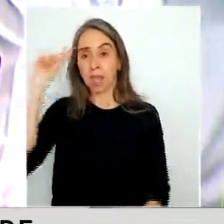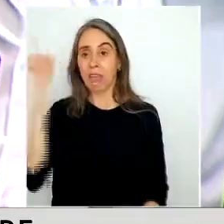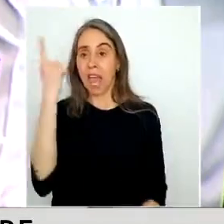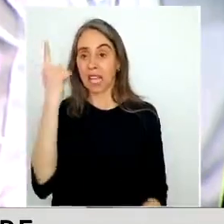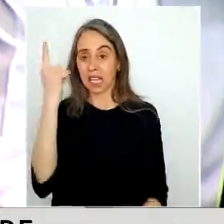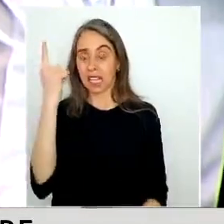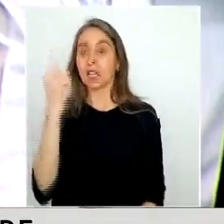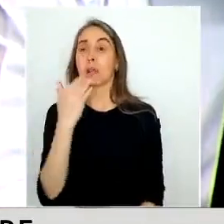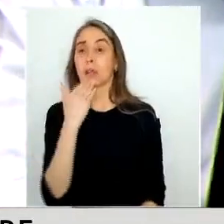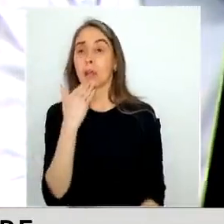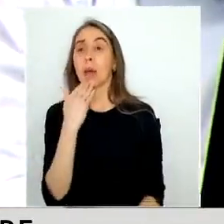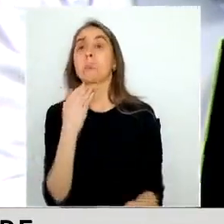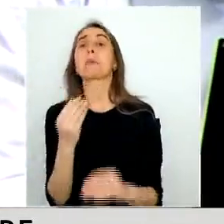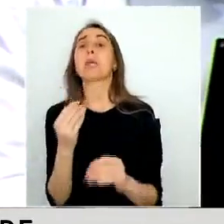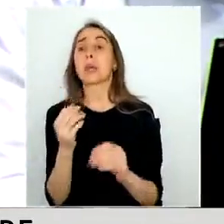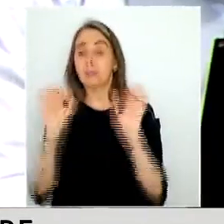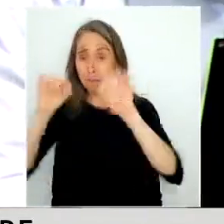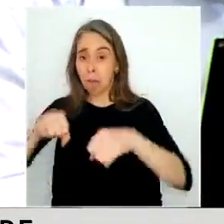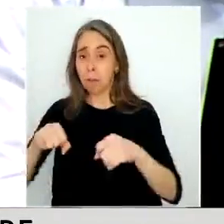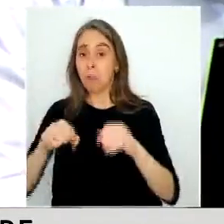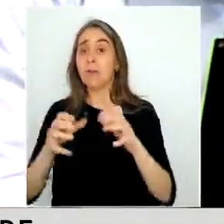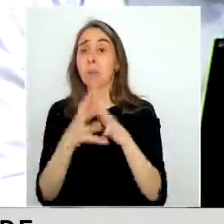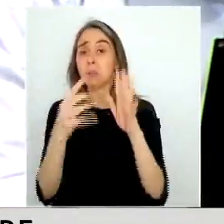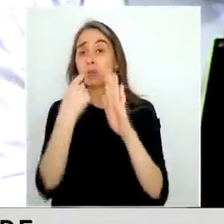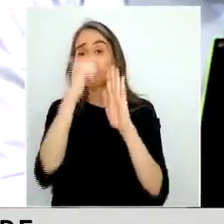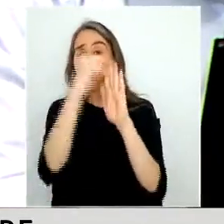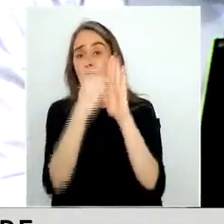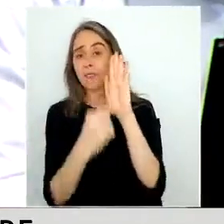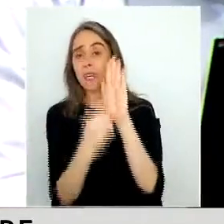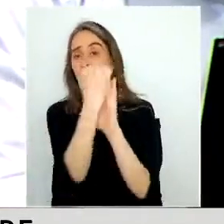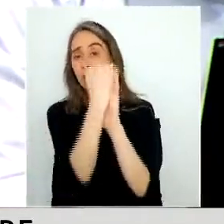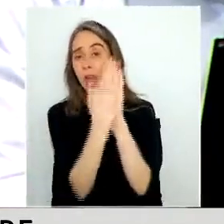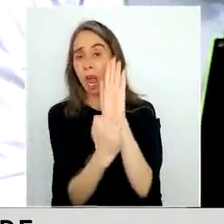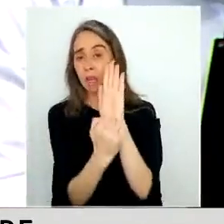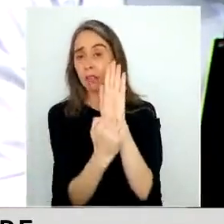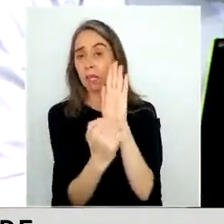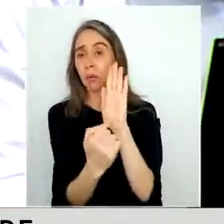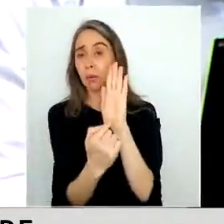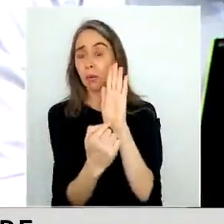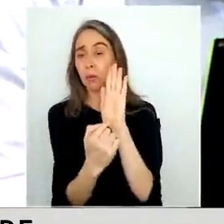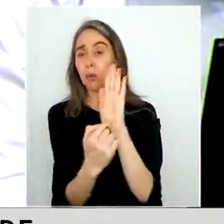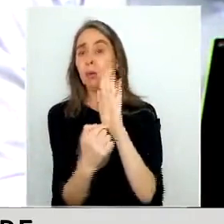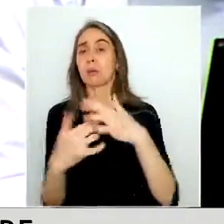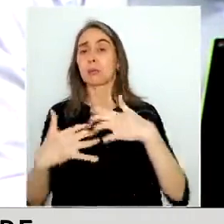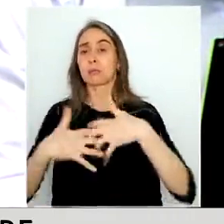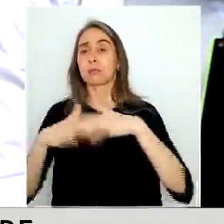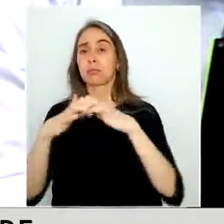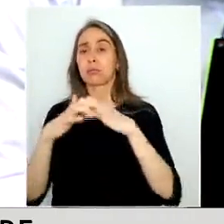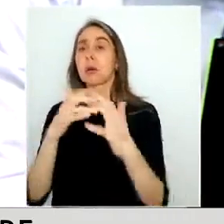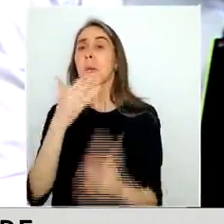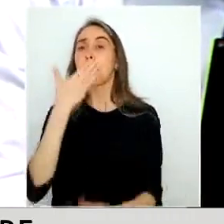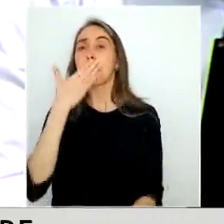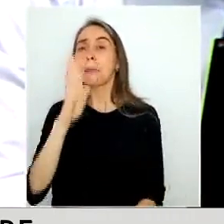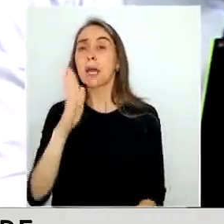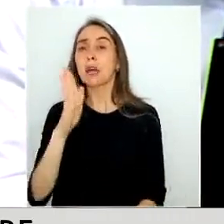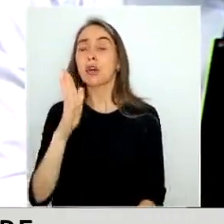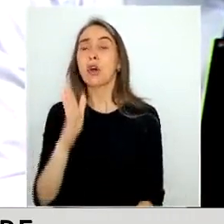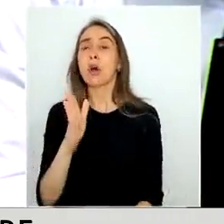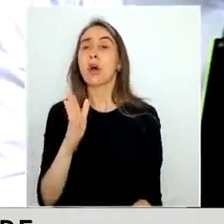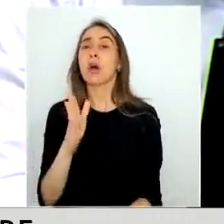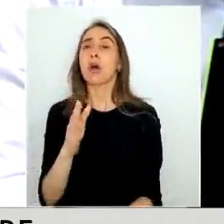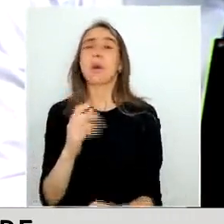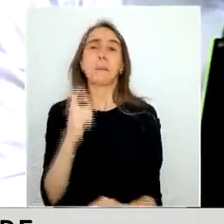del articulado de este proyecto de ley que lo que busca es fortalecer mejorar hasta endurecer la persecución